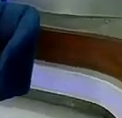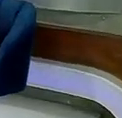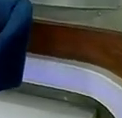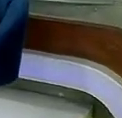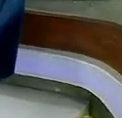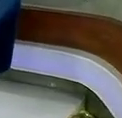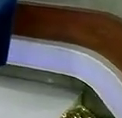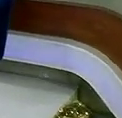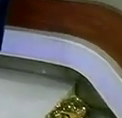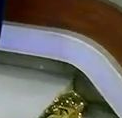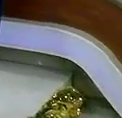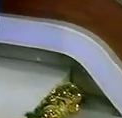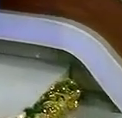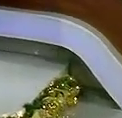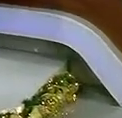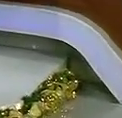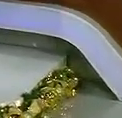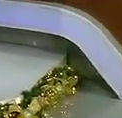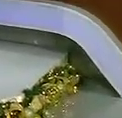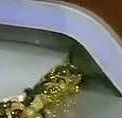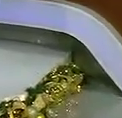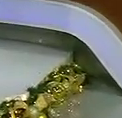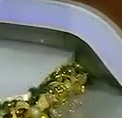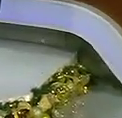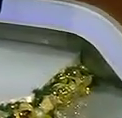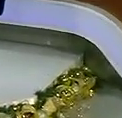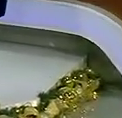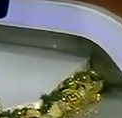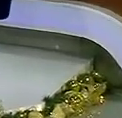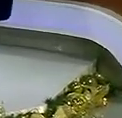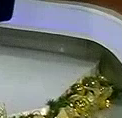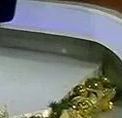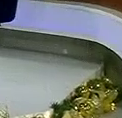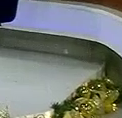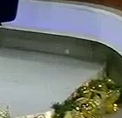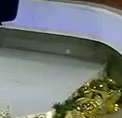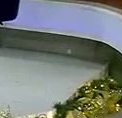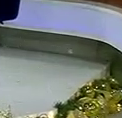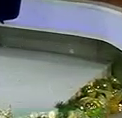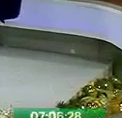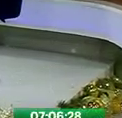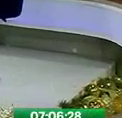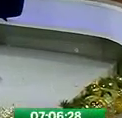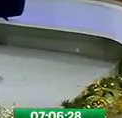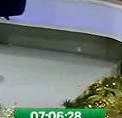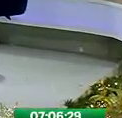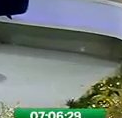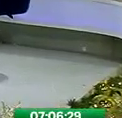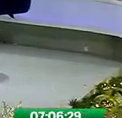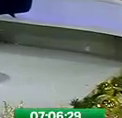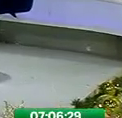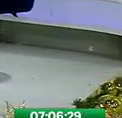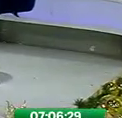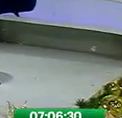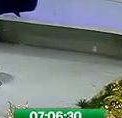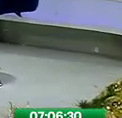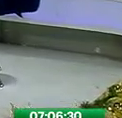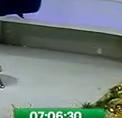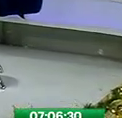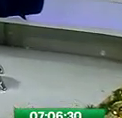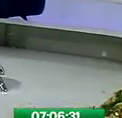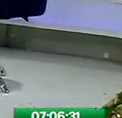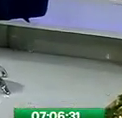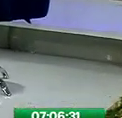Oyentes, el gobierno nacional prepara un nuevo techo tarifario para Internet. El anuncio lo hizo el señor ministro de Telecomunicaciones,